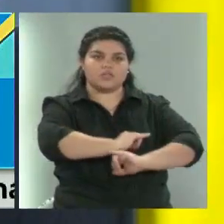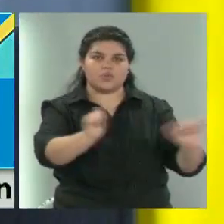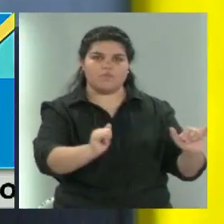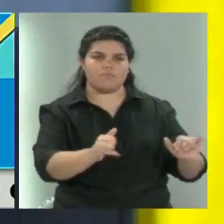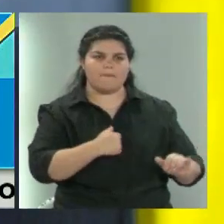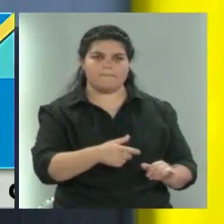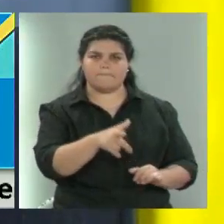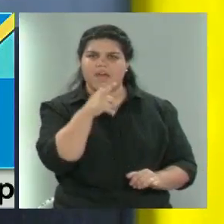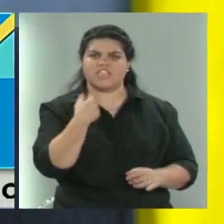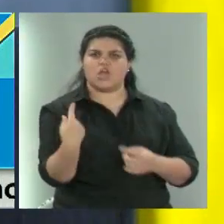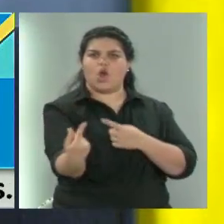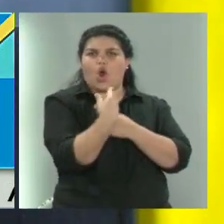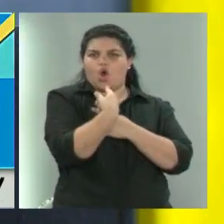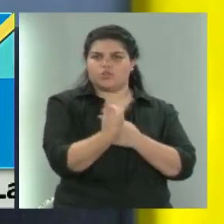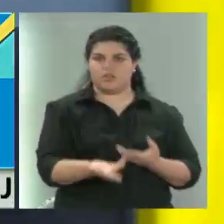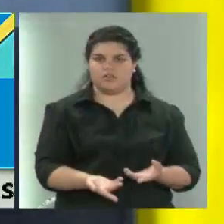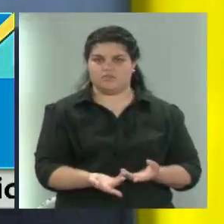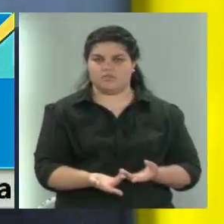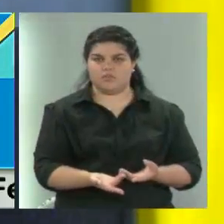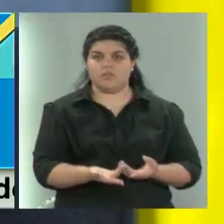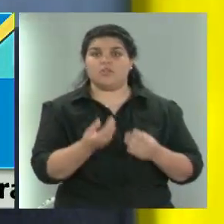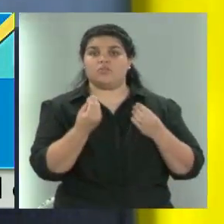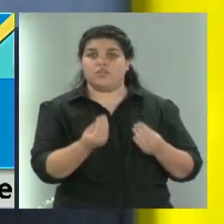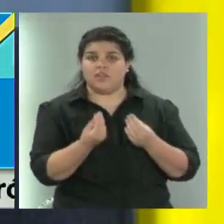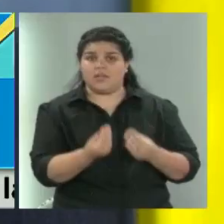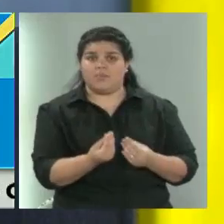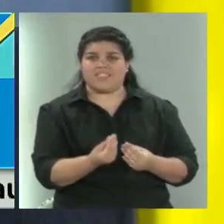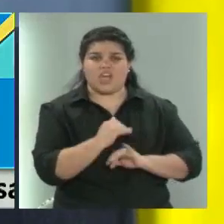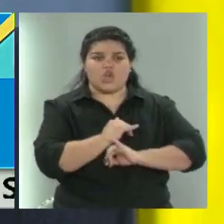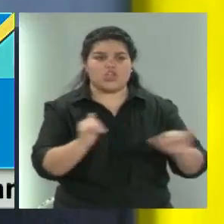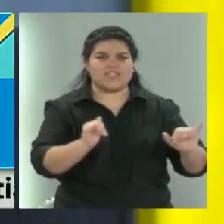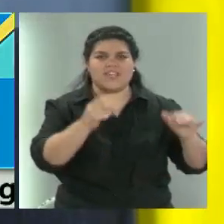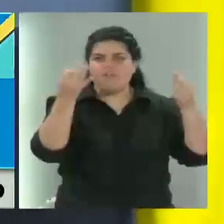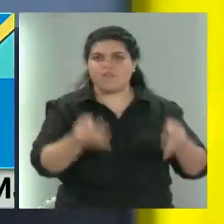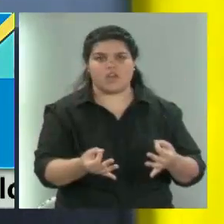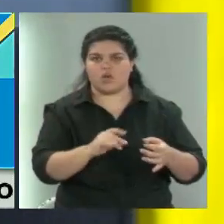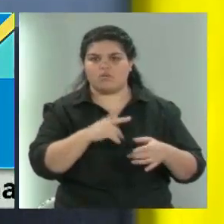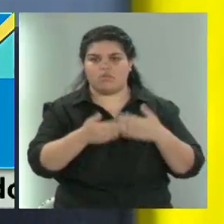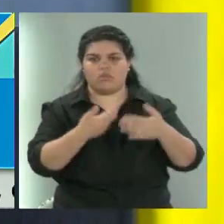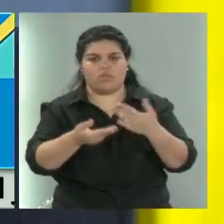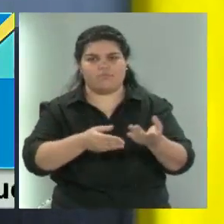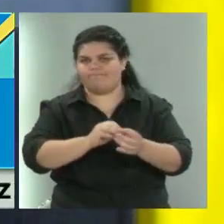Y entonces se tornó no en tan buena noticia, pero era una buena noticia.